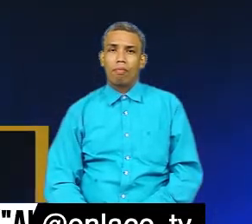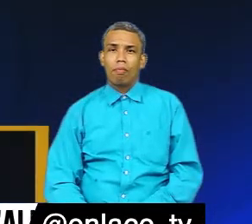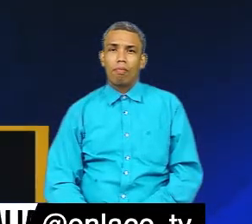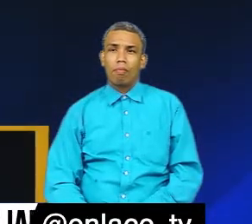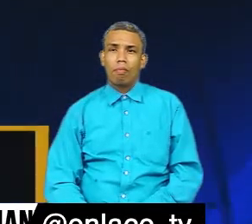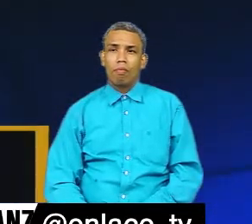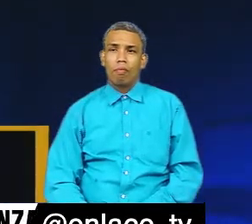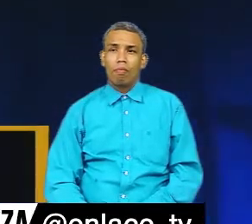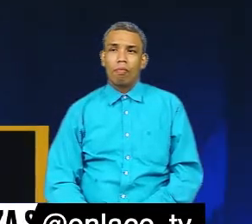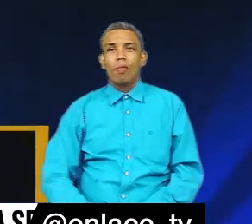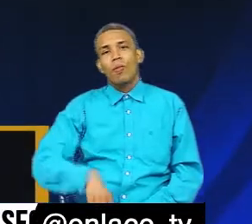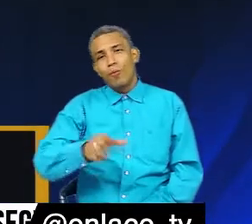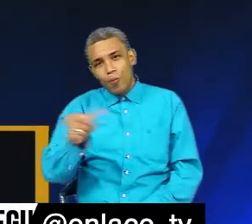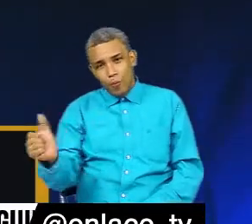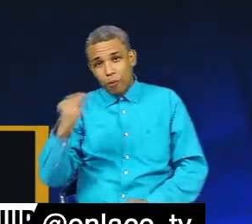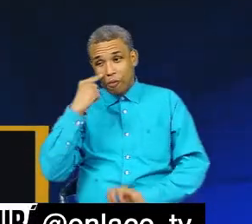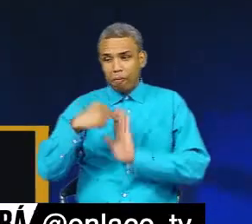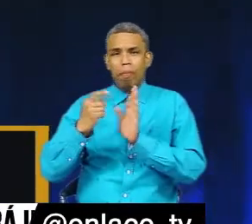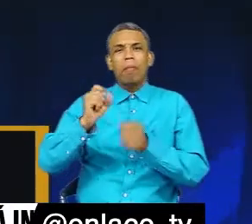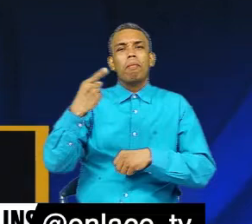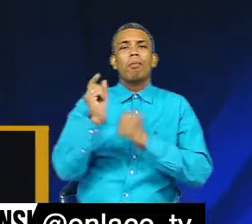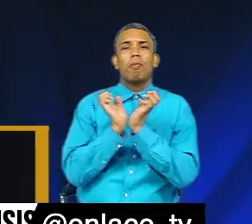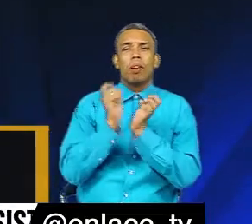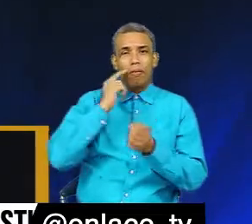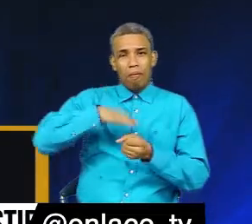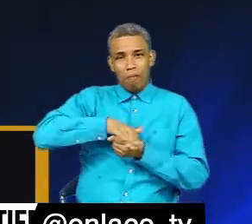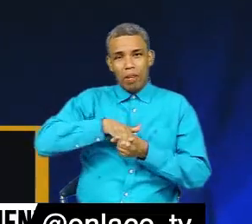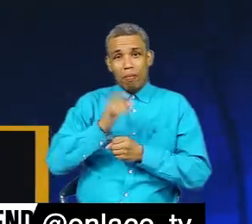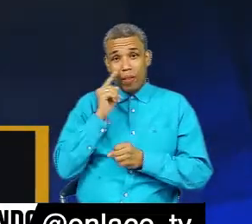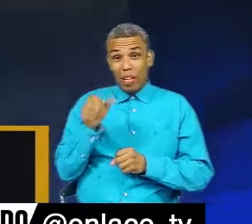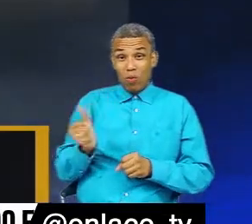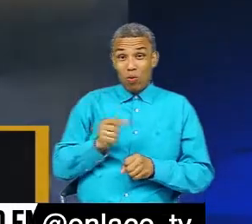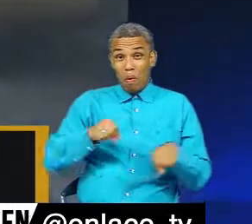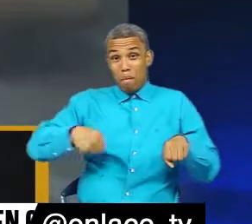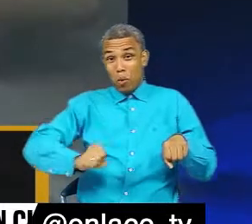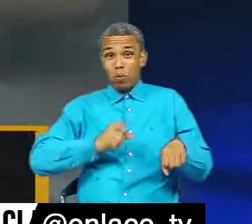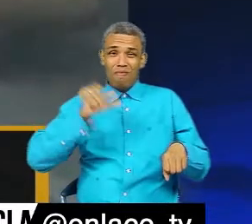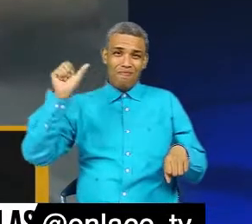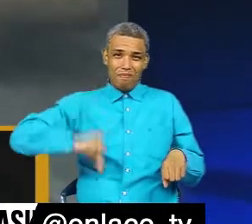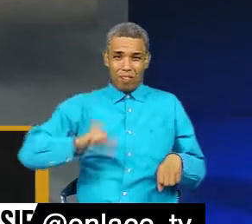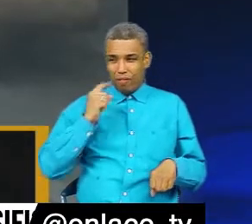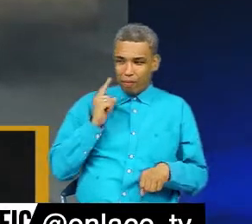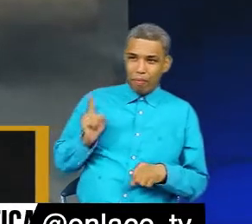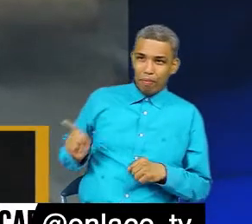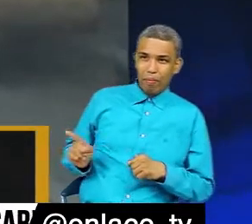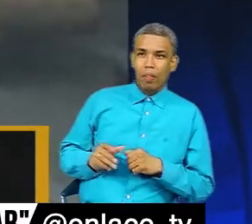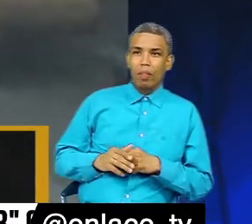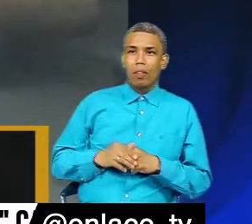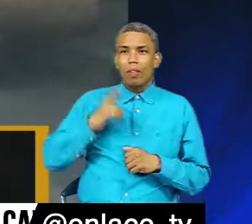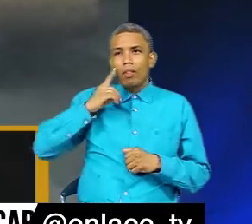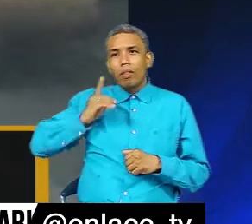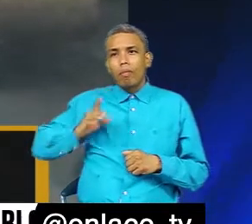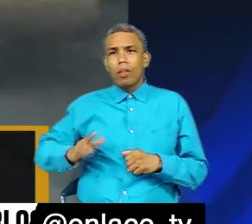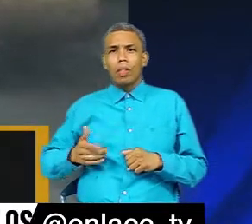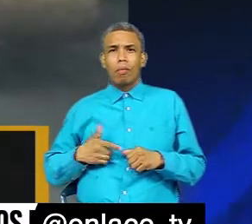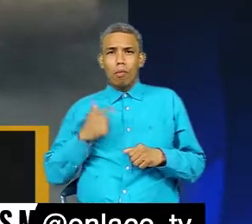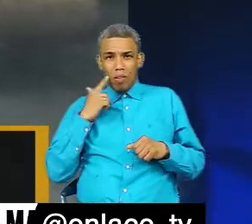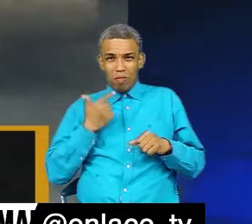En la esquina caliente del barrio Primero de Mayo, en la comuna 5, otro motociclista se arriesga a movilizar lo que parece ser un poste de